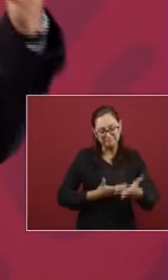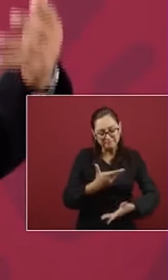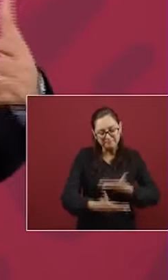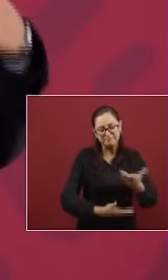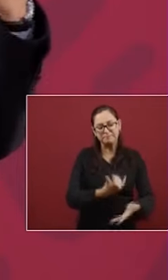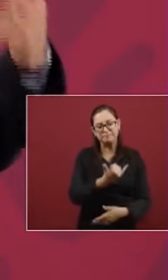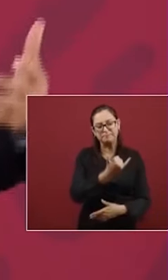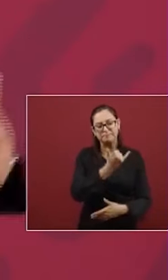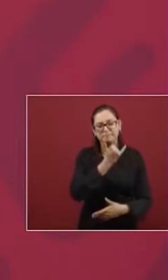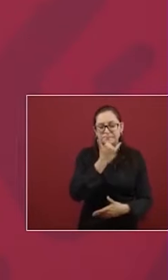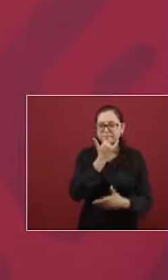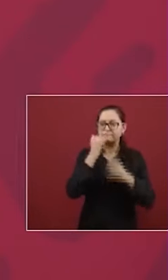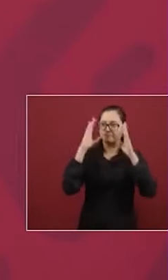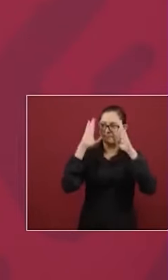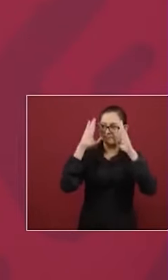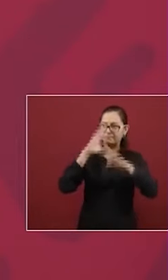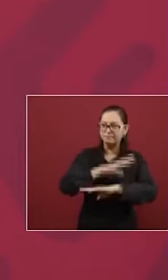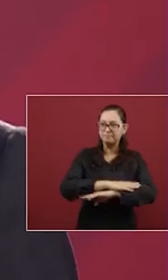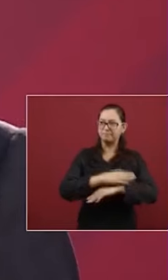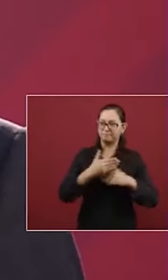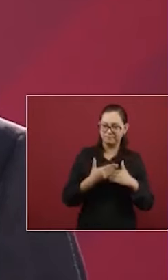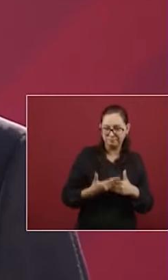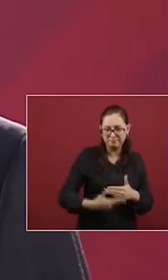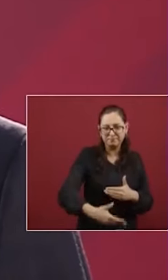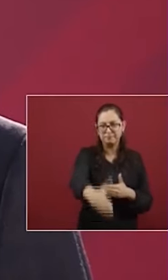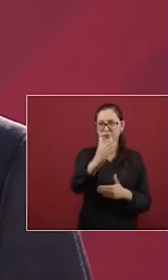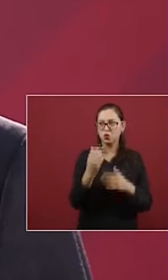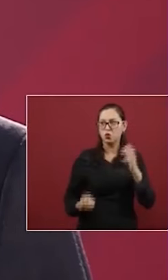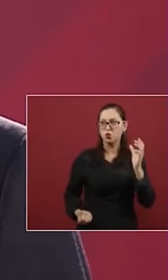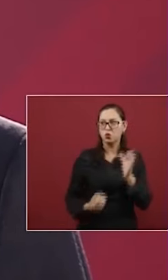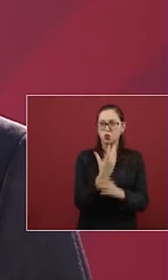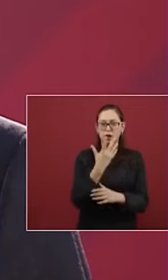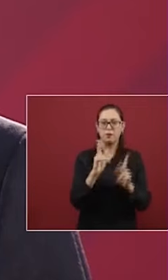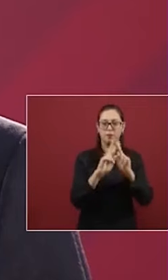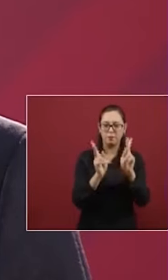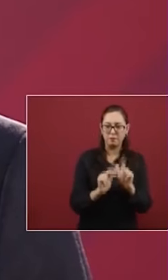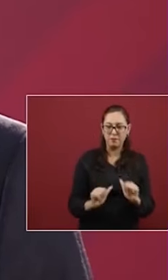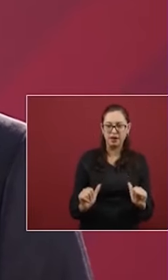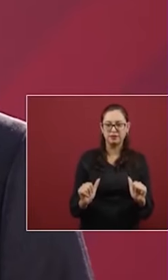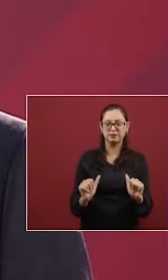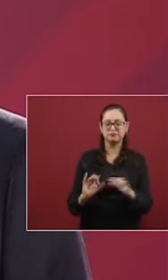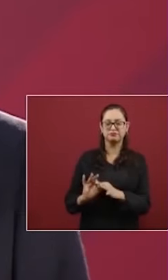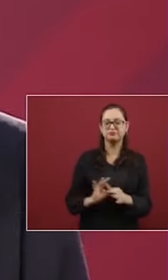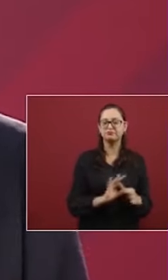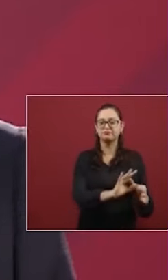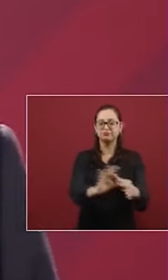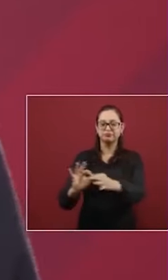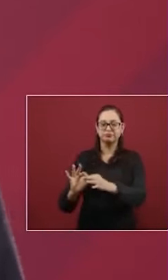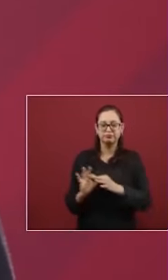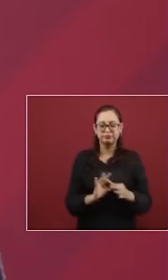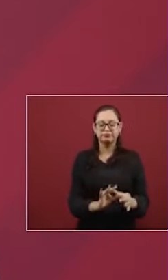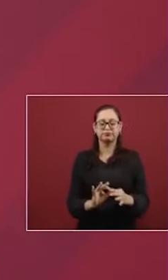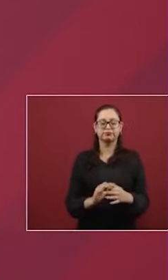hombres que consiguieron escapar tras el crimen el regidor del partido Morena en municipio Sureño del estado